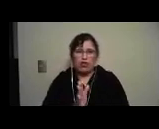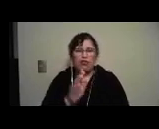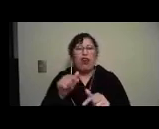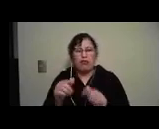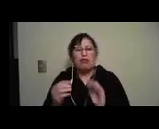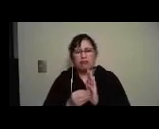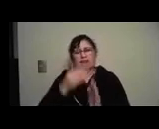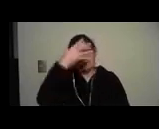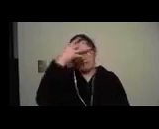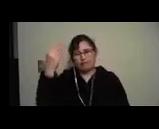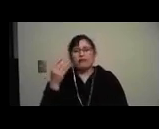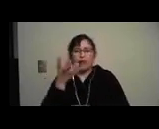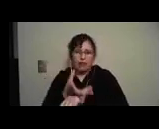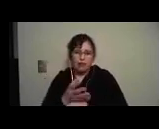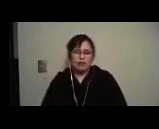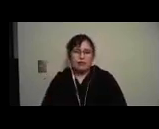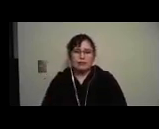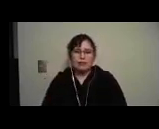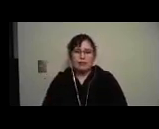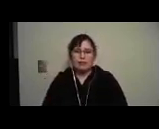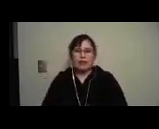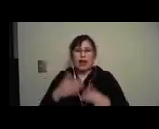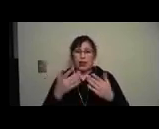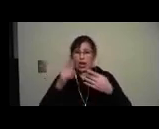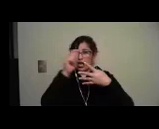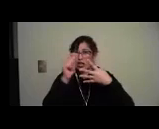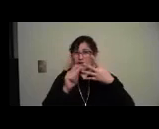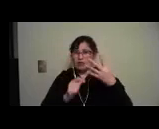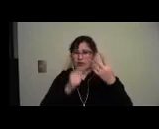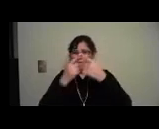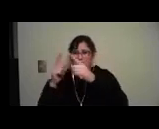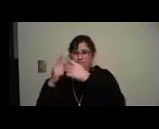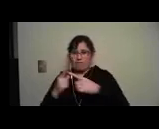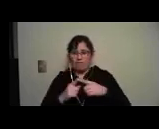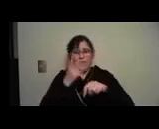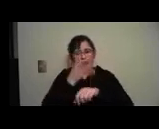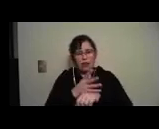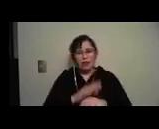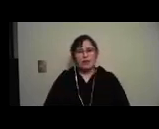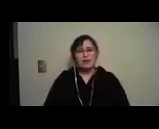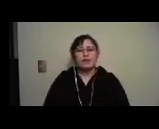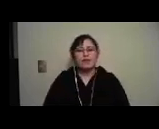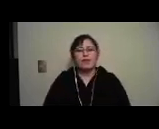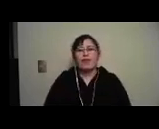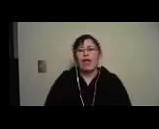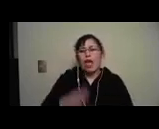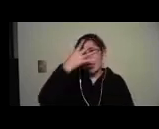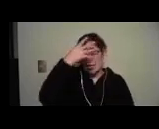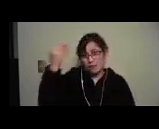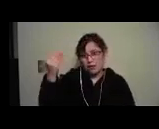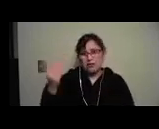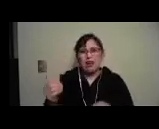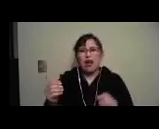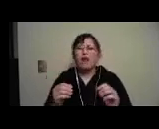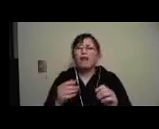Dentro de los diferentes tipos de demencia, ¿cierto? Están las demencias por cuerpos de Lewy, ¿ya? Que corresponden